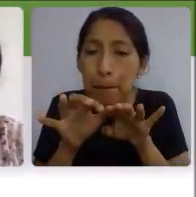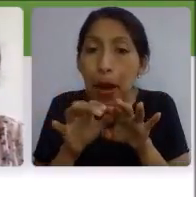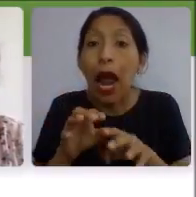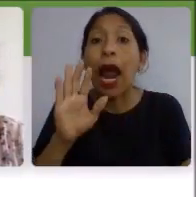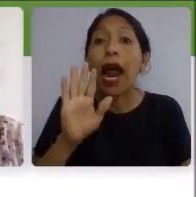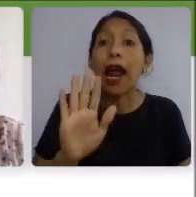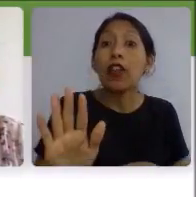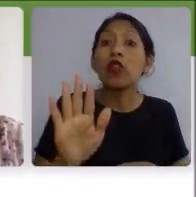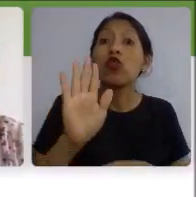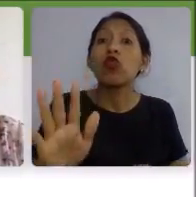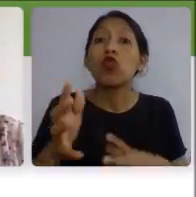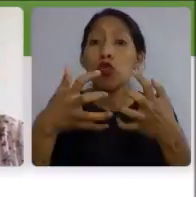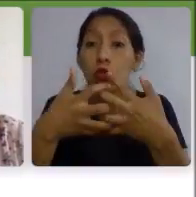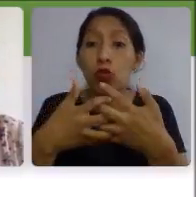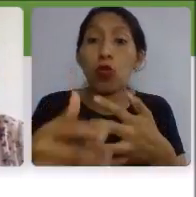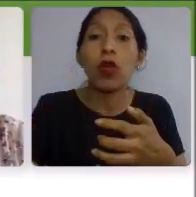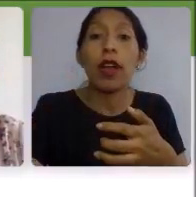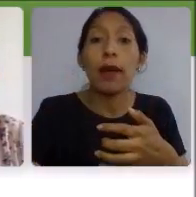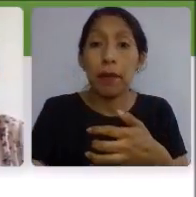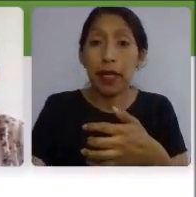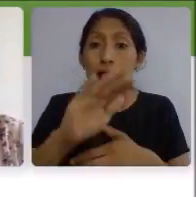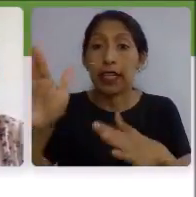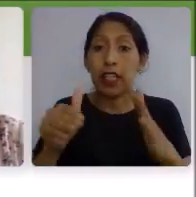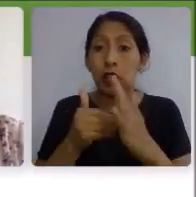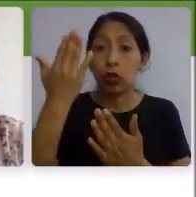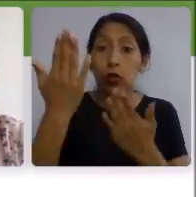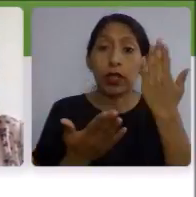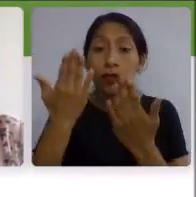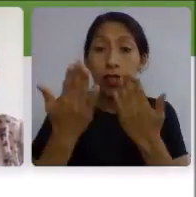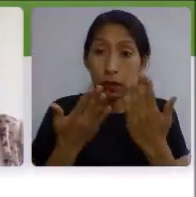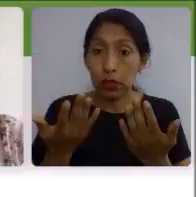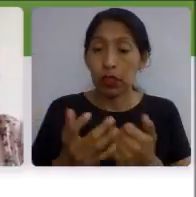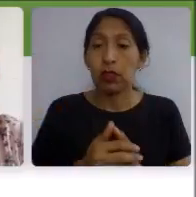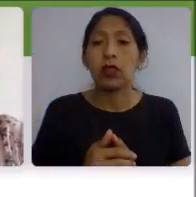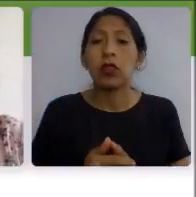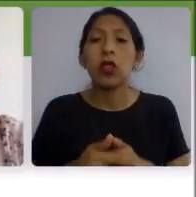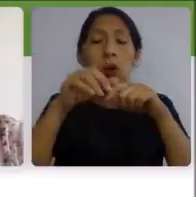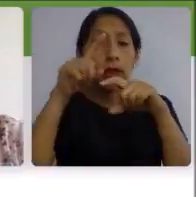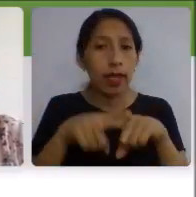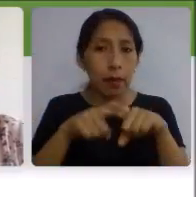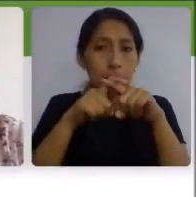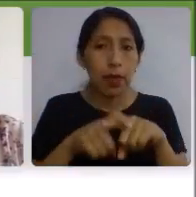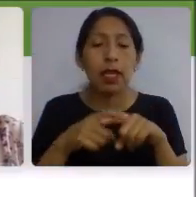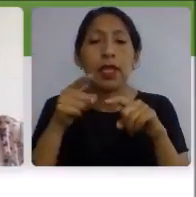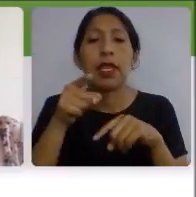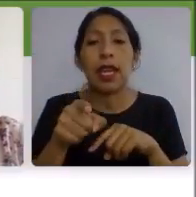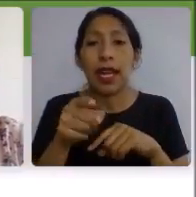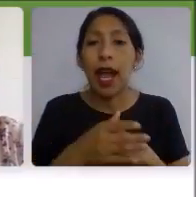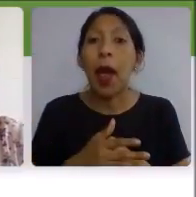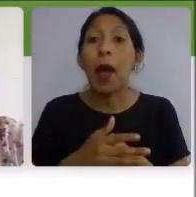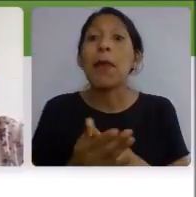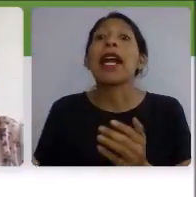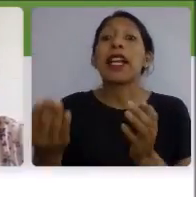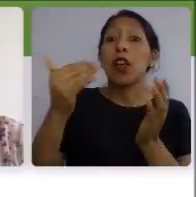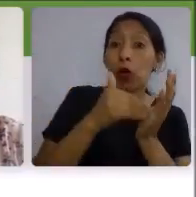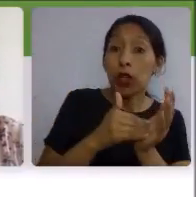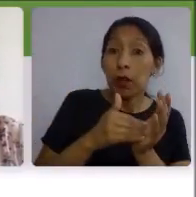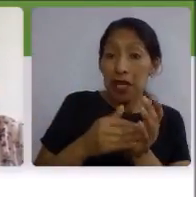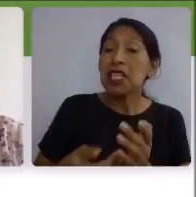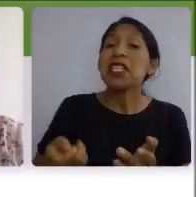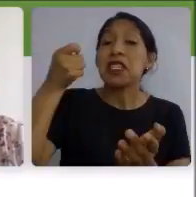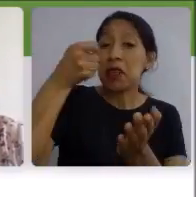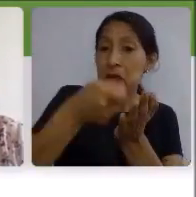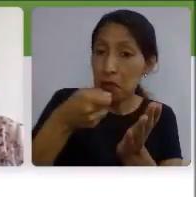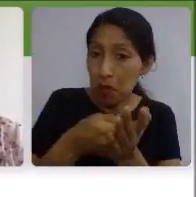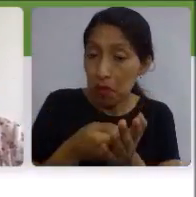tour operador en todo el servicio que le hayas brindado, dependerá mucho para que este tour operador te vuelva a contratar. Y